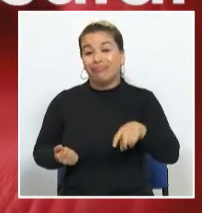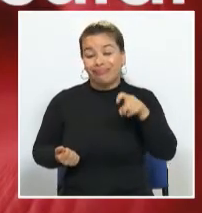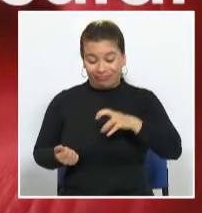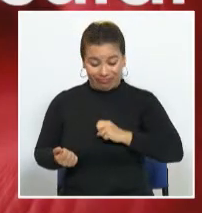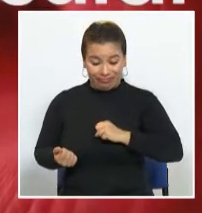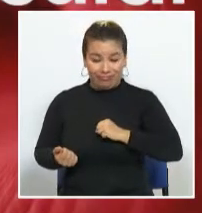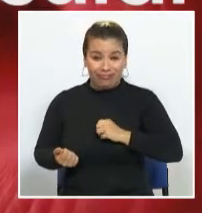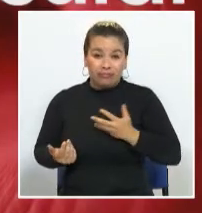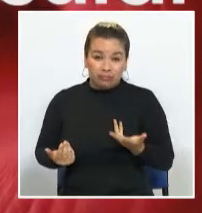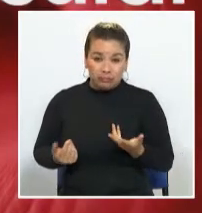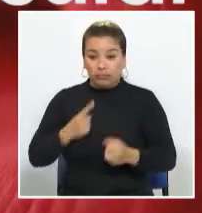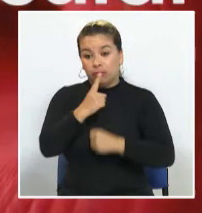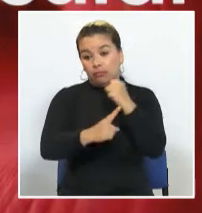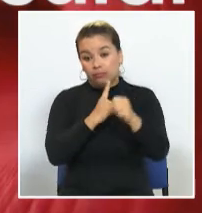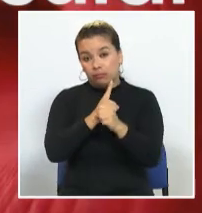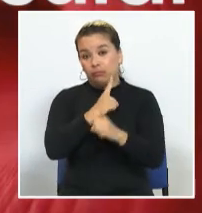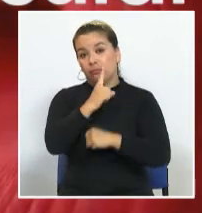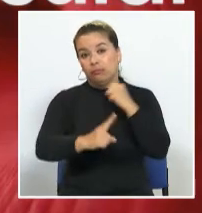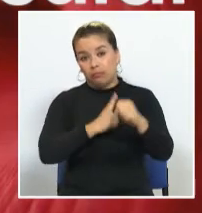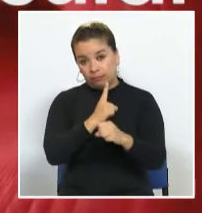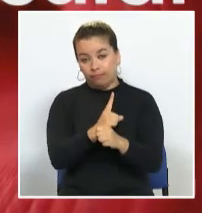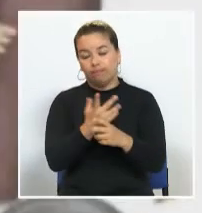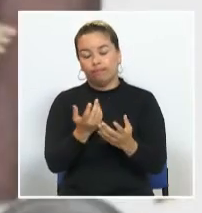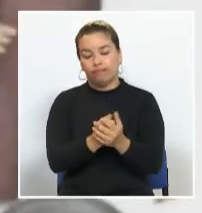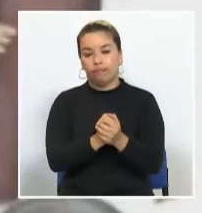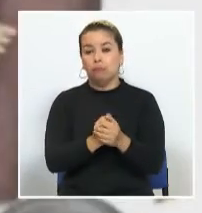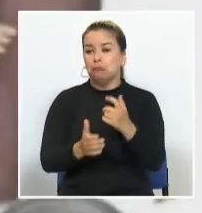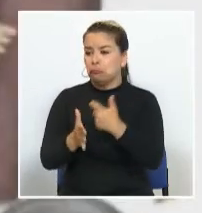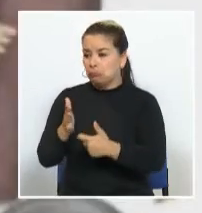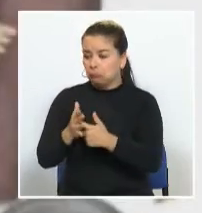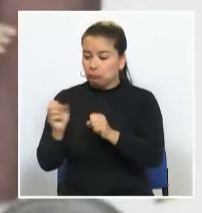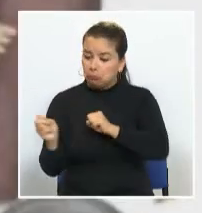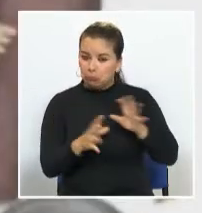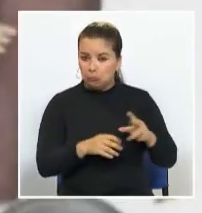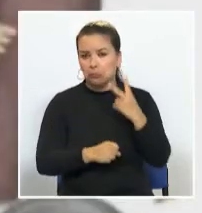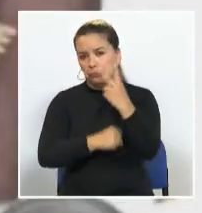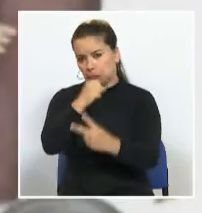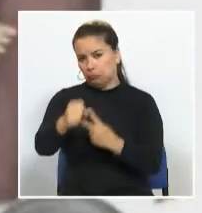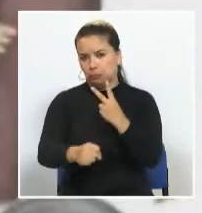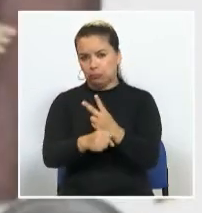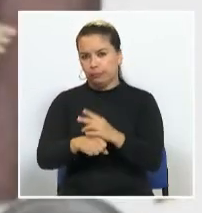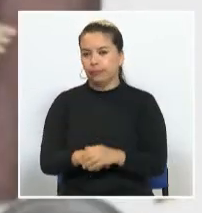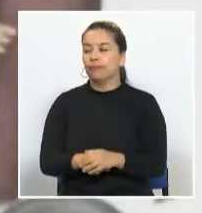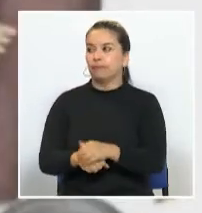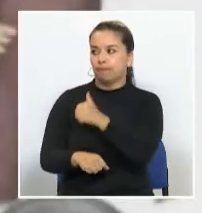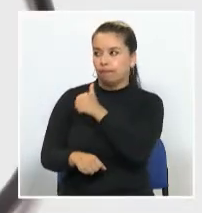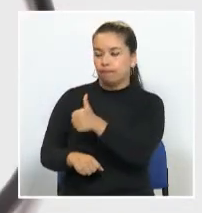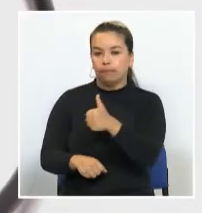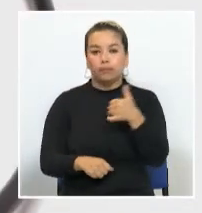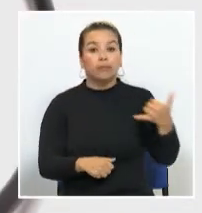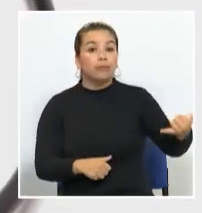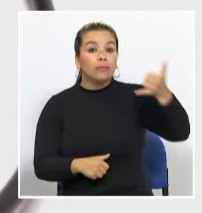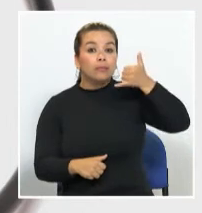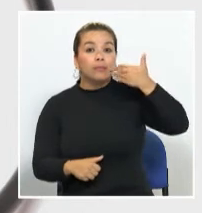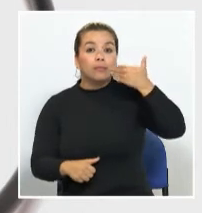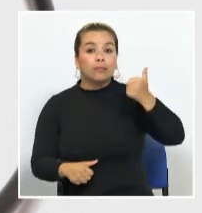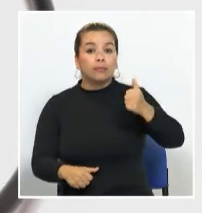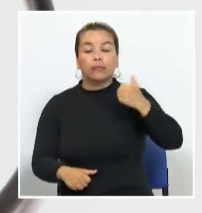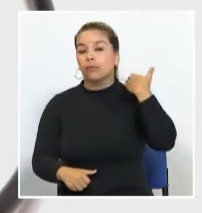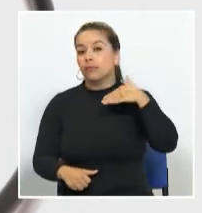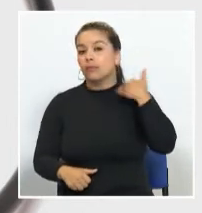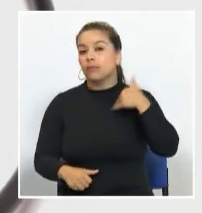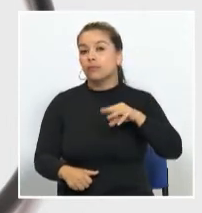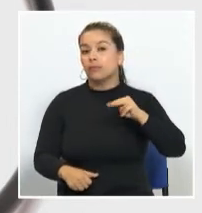menos cada año ese chequeo. Si los corrijo, los podría hacer cada 2 años. Tenemos una llamada de María en Armenia. María,